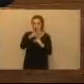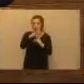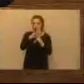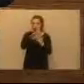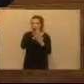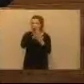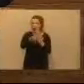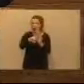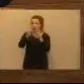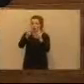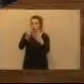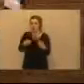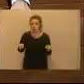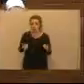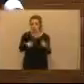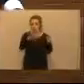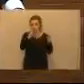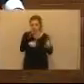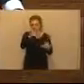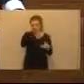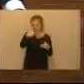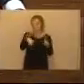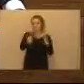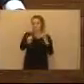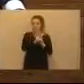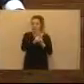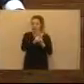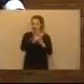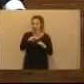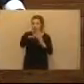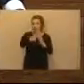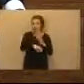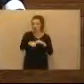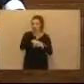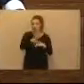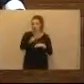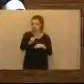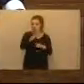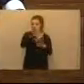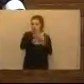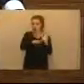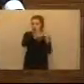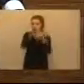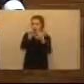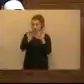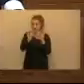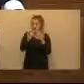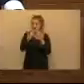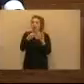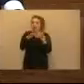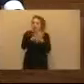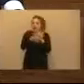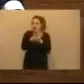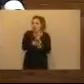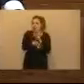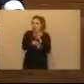música, como sabe, hay un Real Decreto de norma básica que fija el currículo de estas enseñanzas y define las especialidades donde